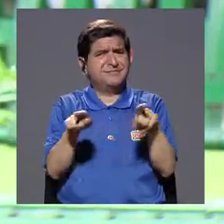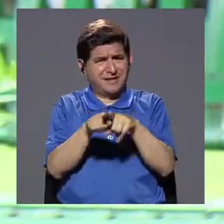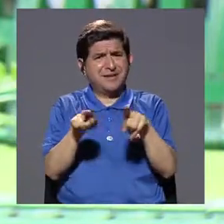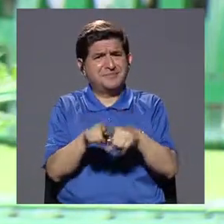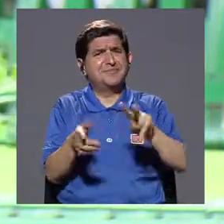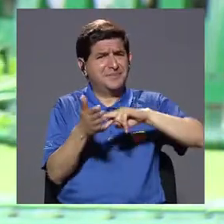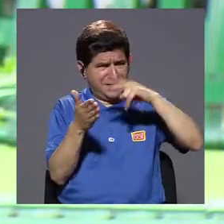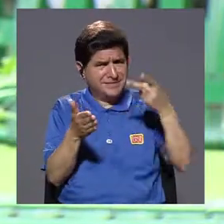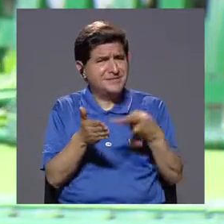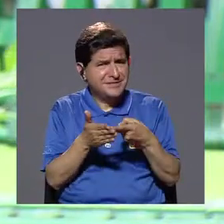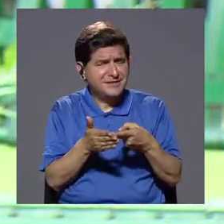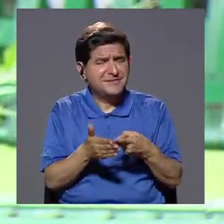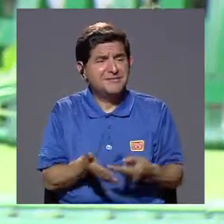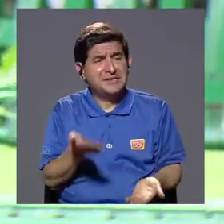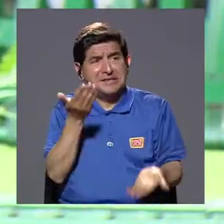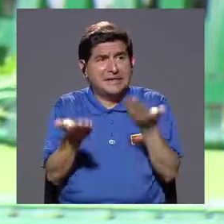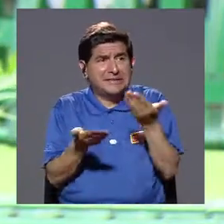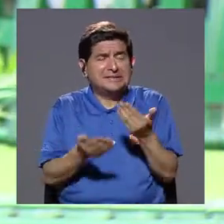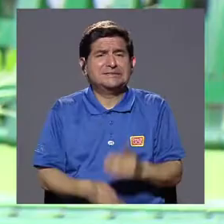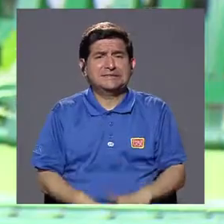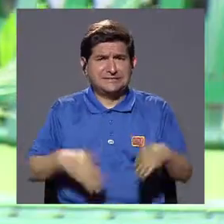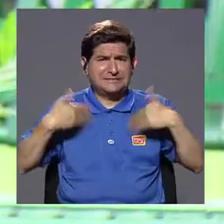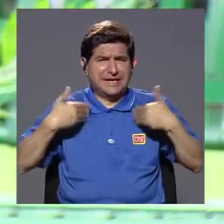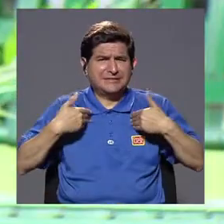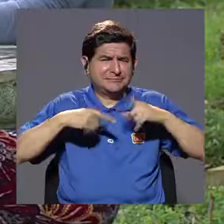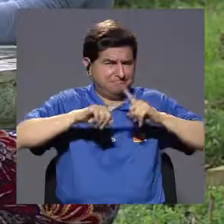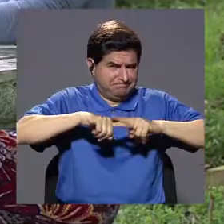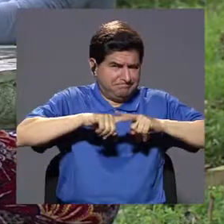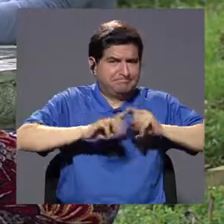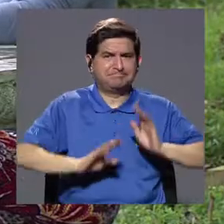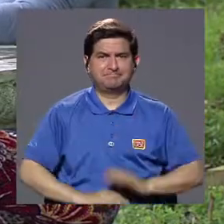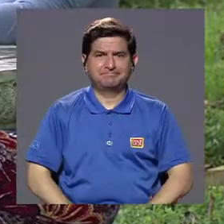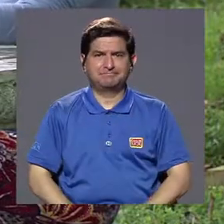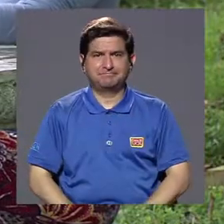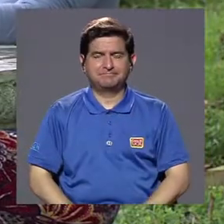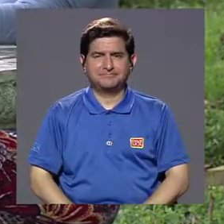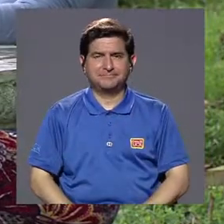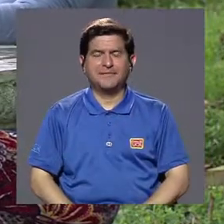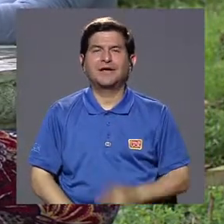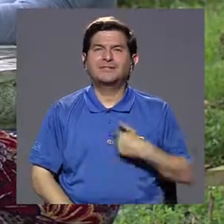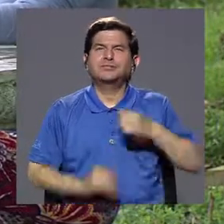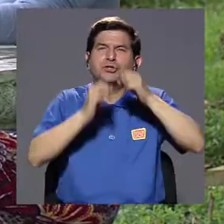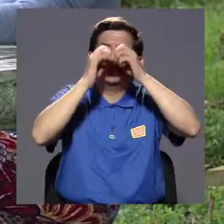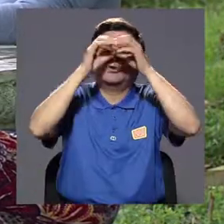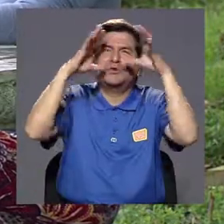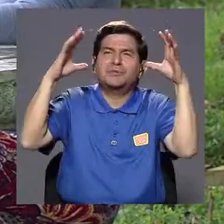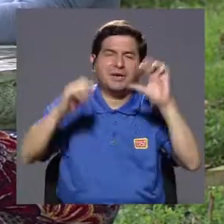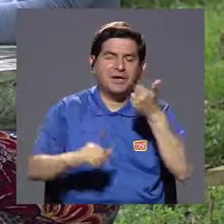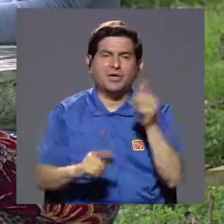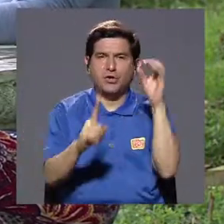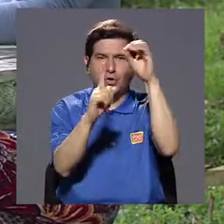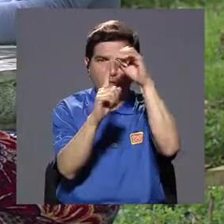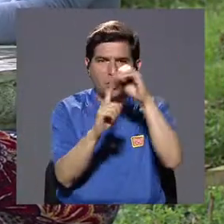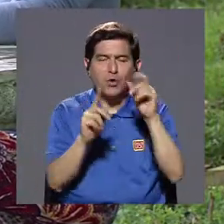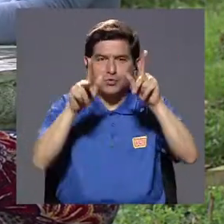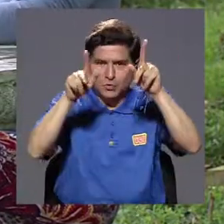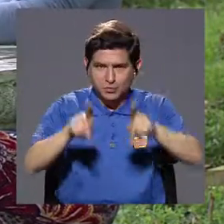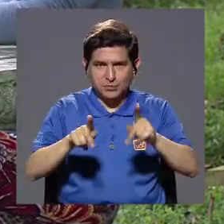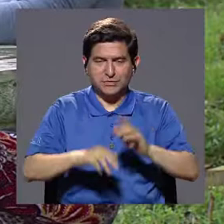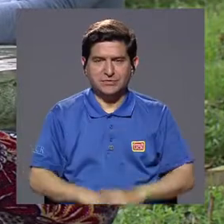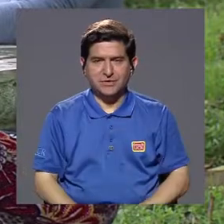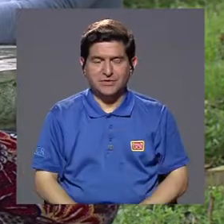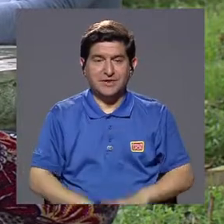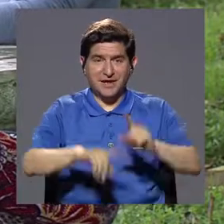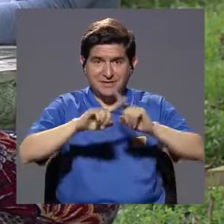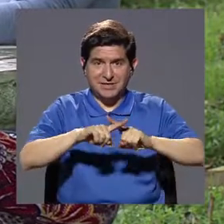pudiera traducirse como felicidad habría que ver si ya me imagino que esos otros objetivos de las personas